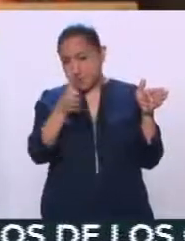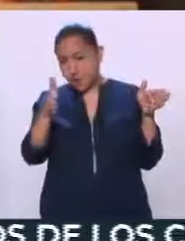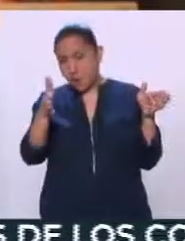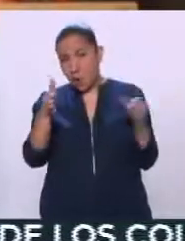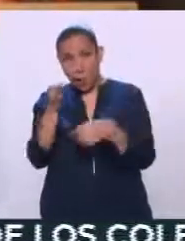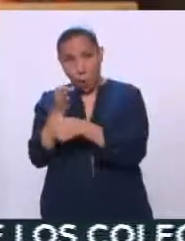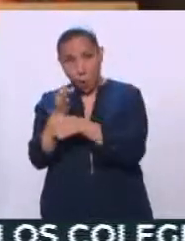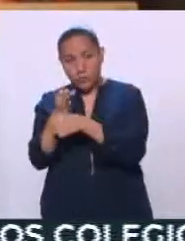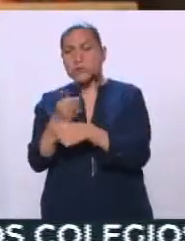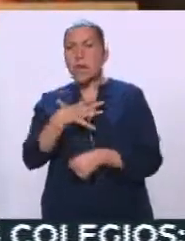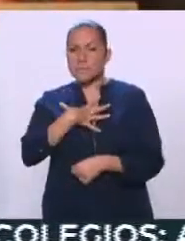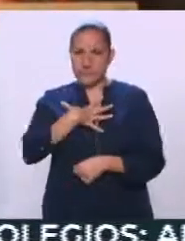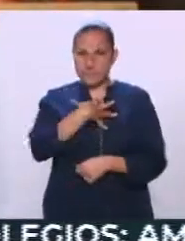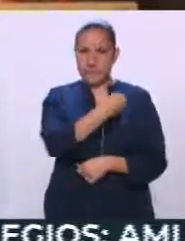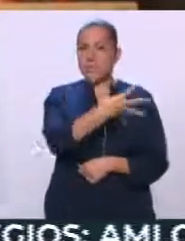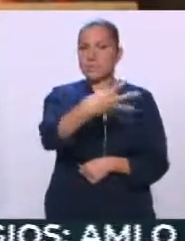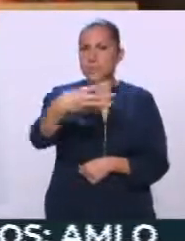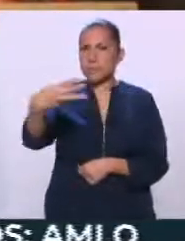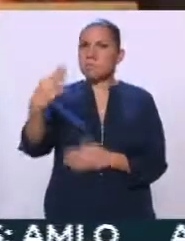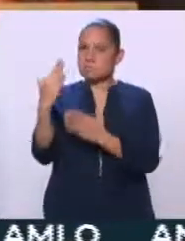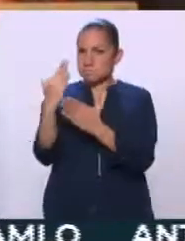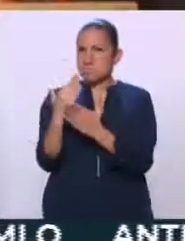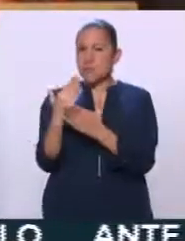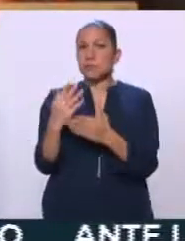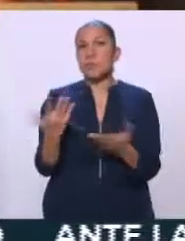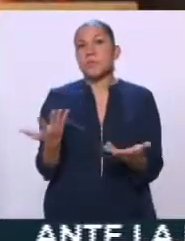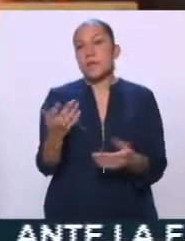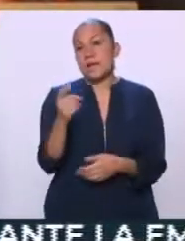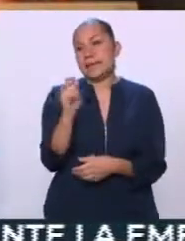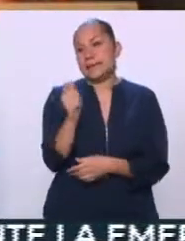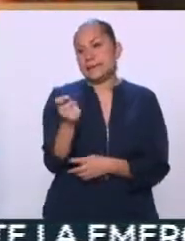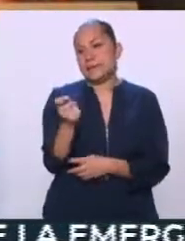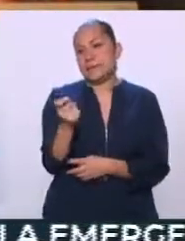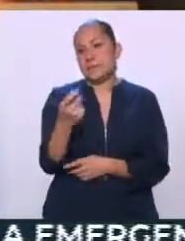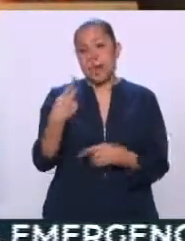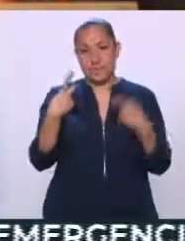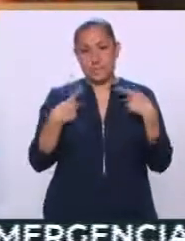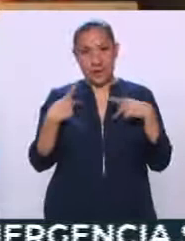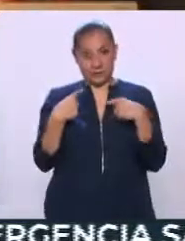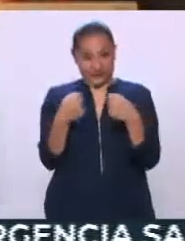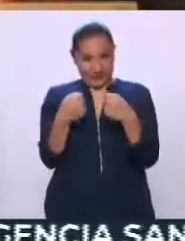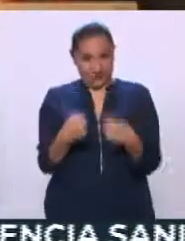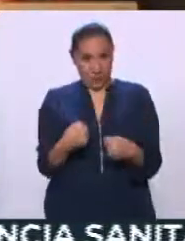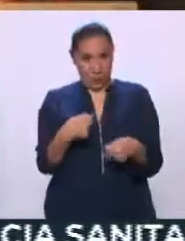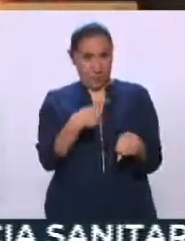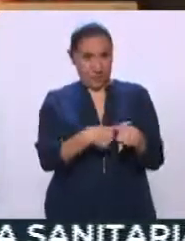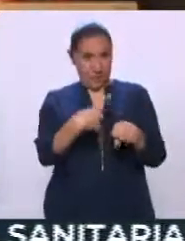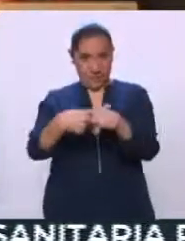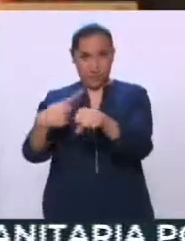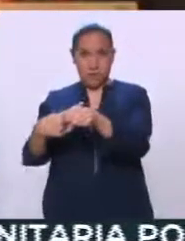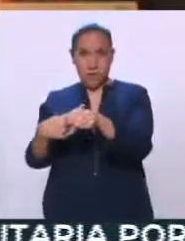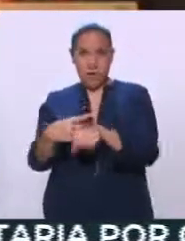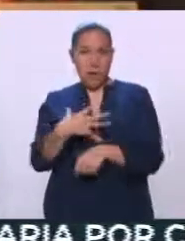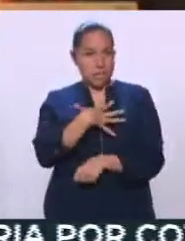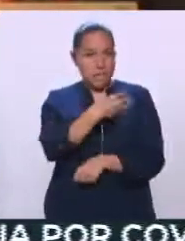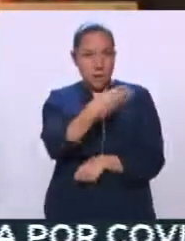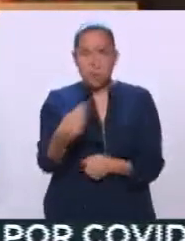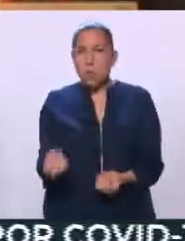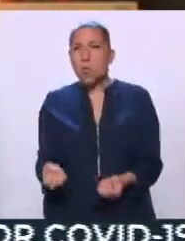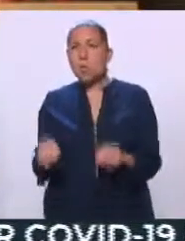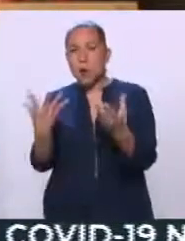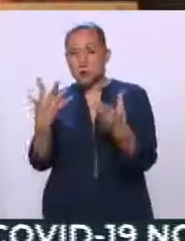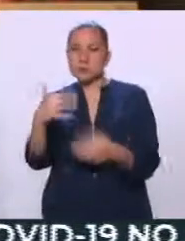de menos casos confirmados de COVID, hay un 15% menos, siendo que anteriormente pues estaba creciendo,